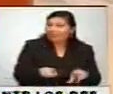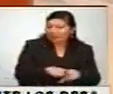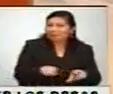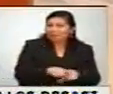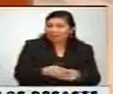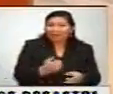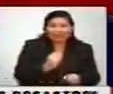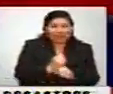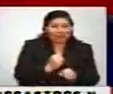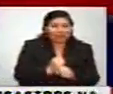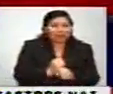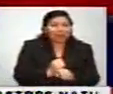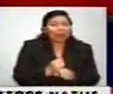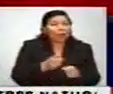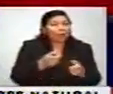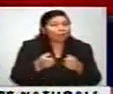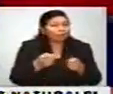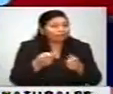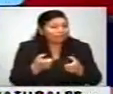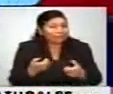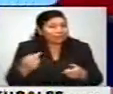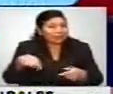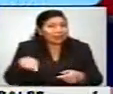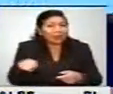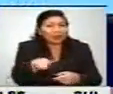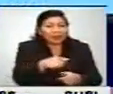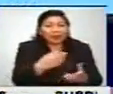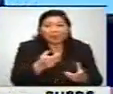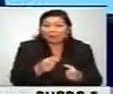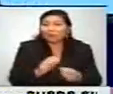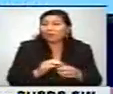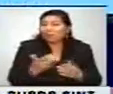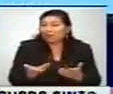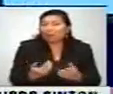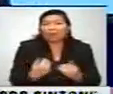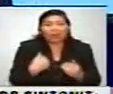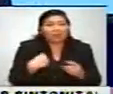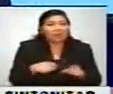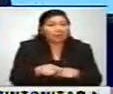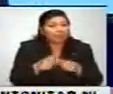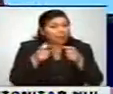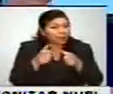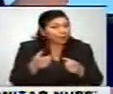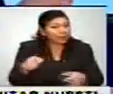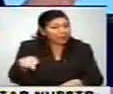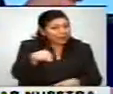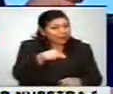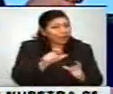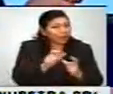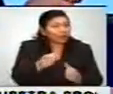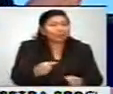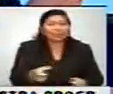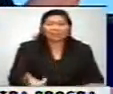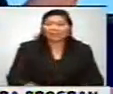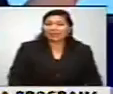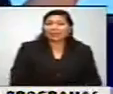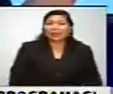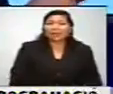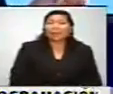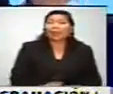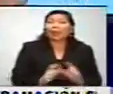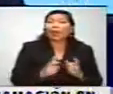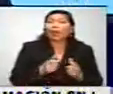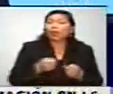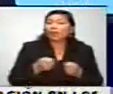tenemos la labor de la propia Contraloría de la República, que es un agente externo a nosotros que también nos controla. Vamos a los hechos recientes que